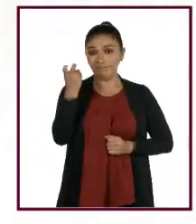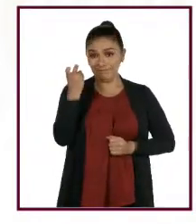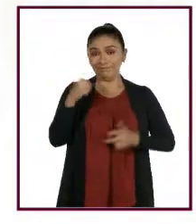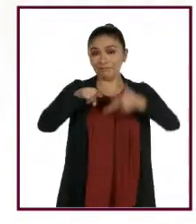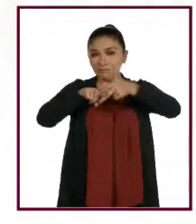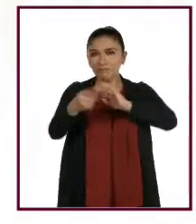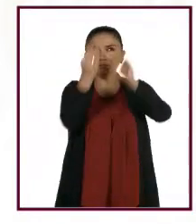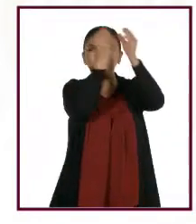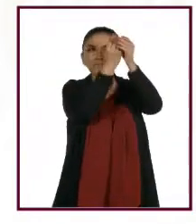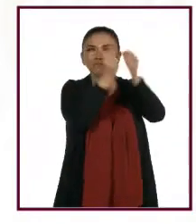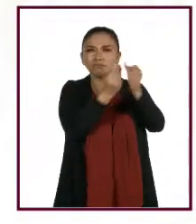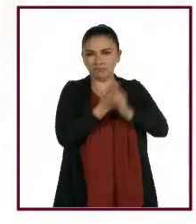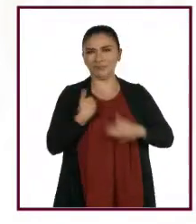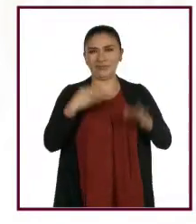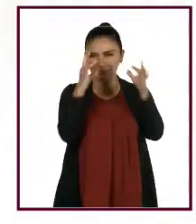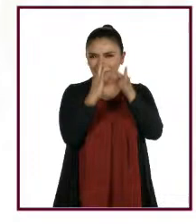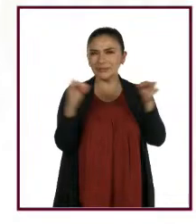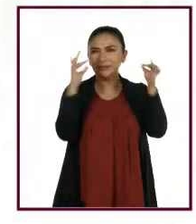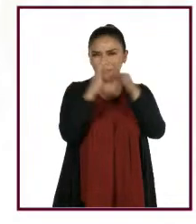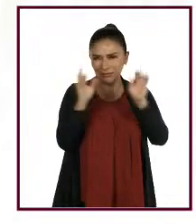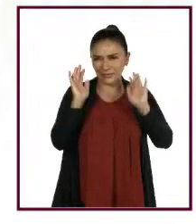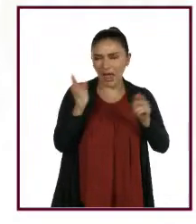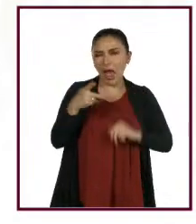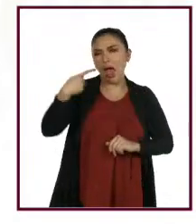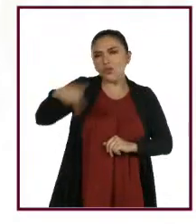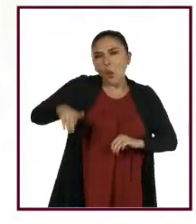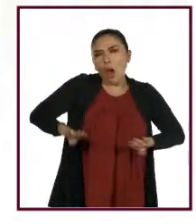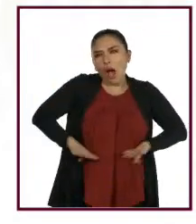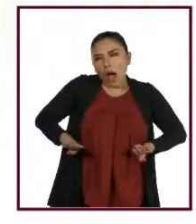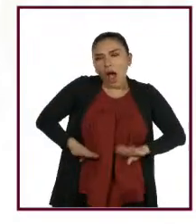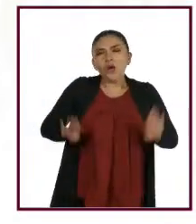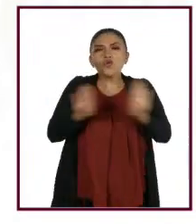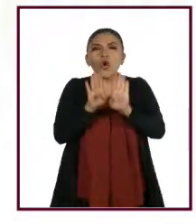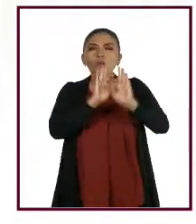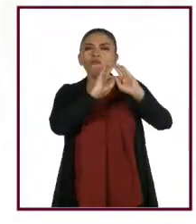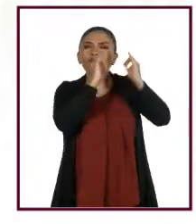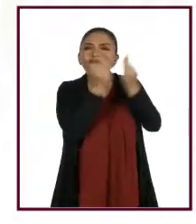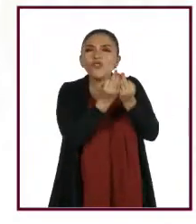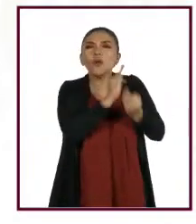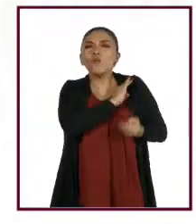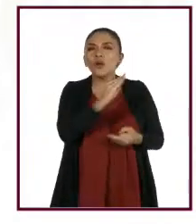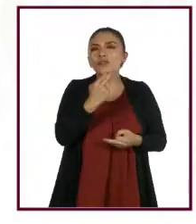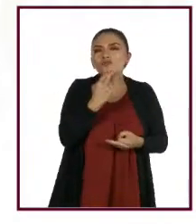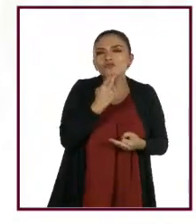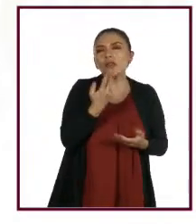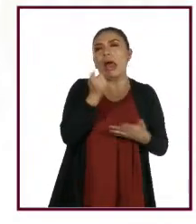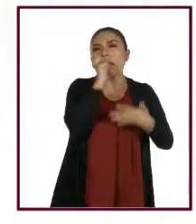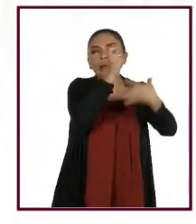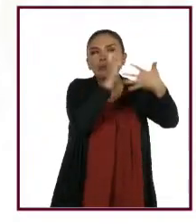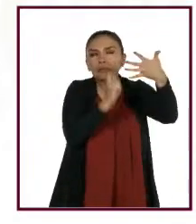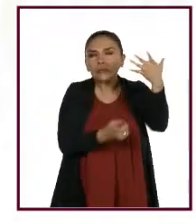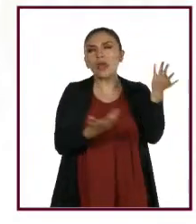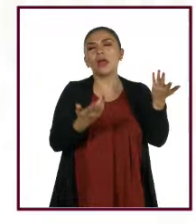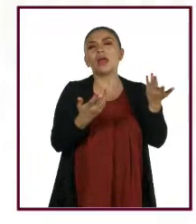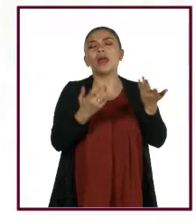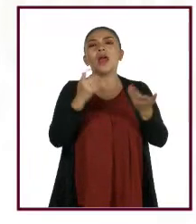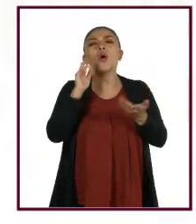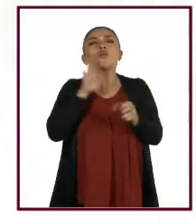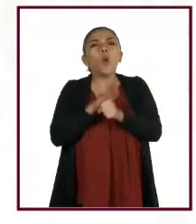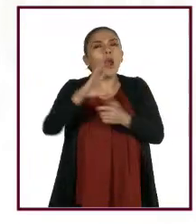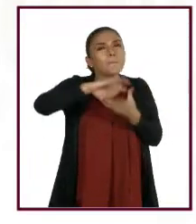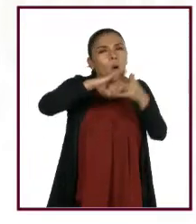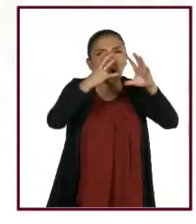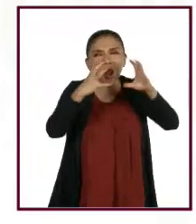clasificaciones que hemos visto, de algunas características de sus formas de uso, de en sí las